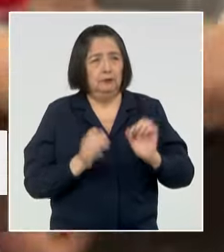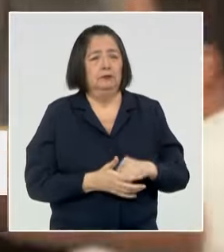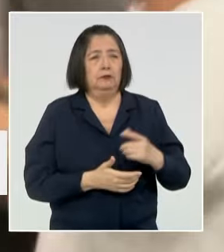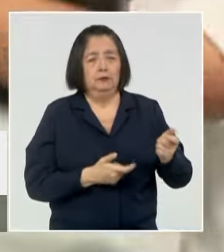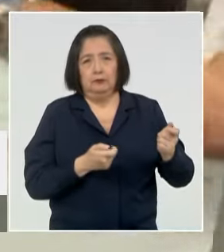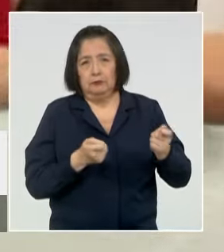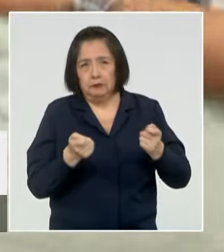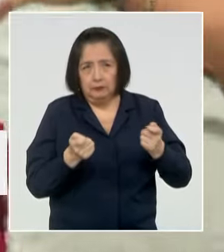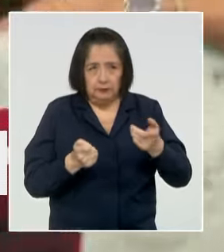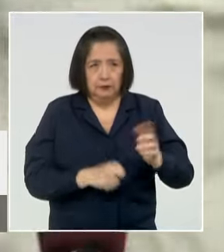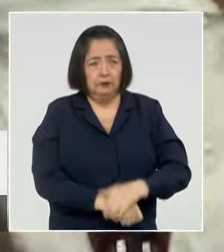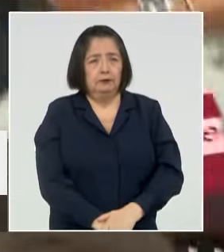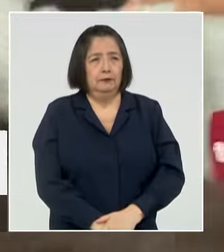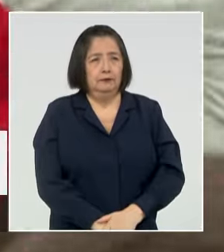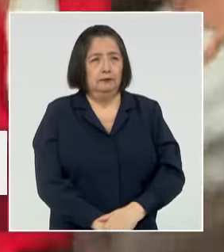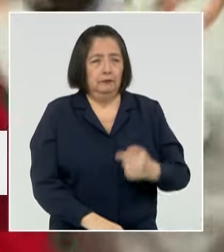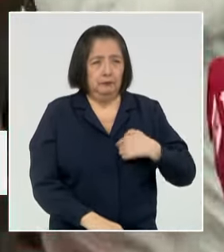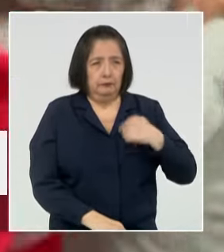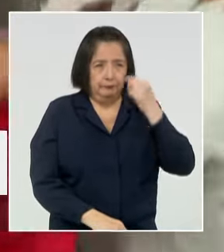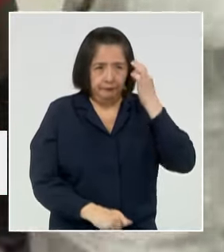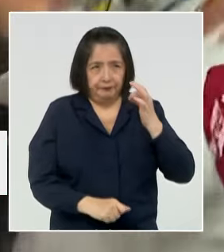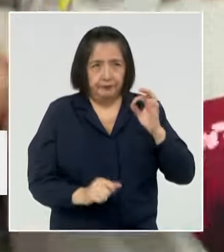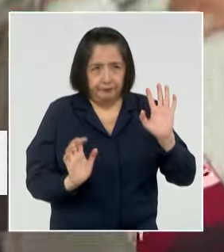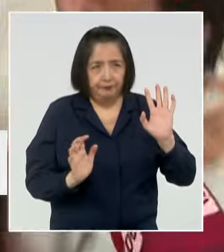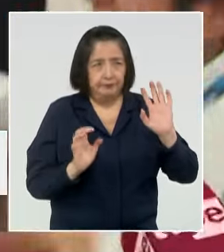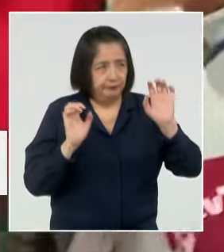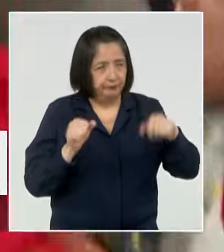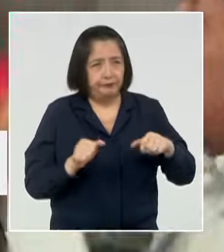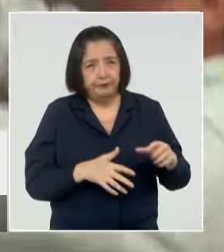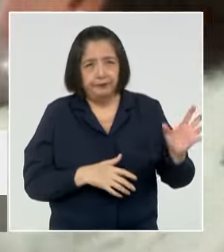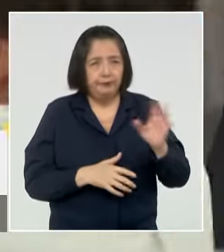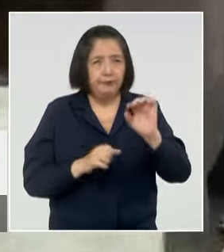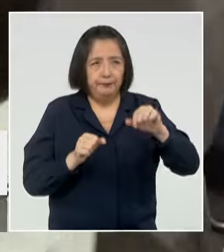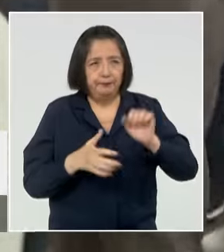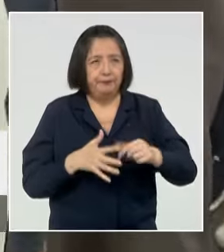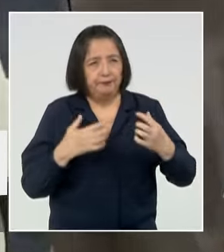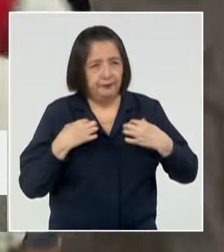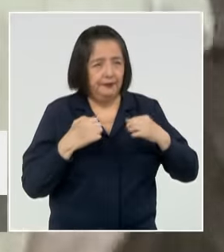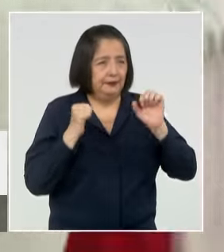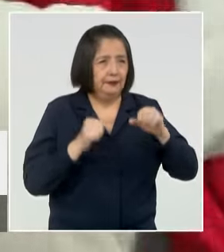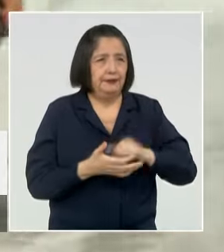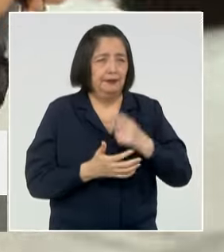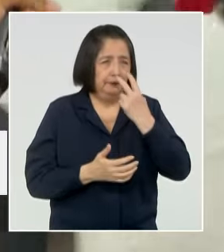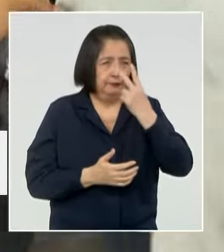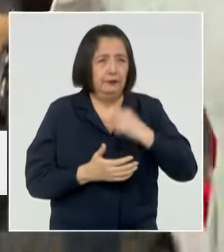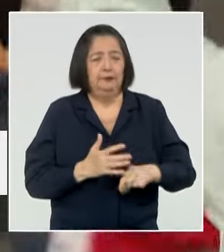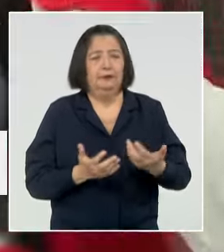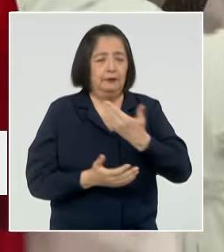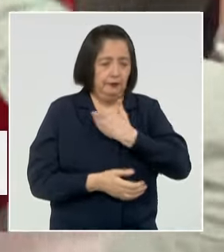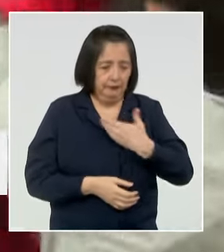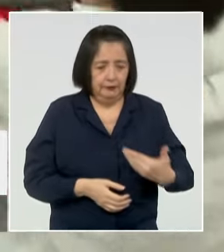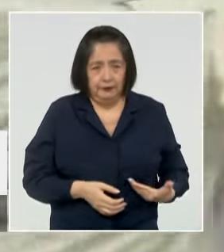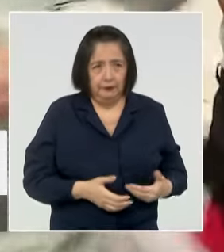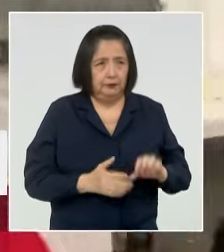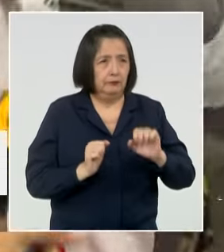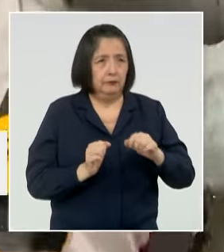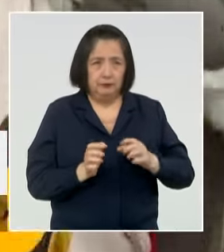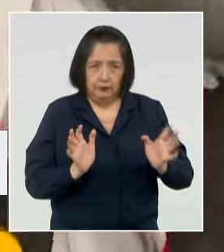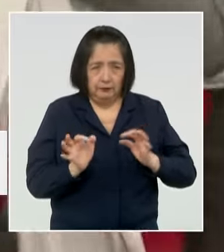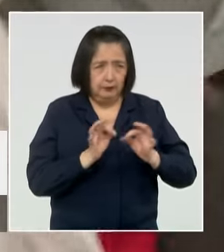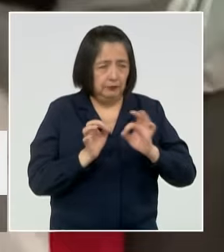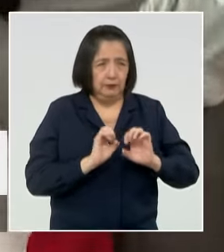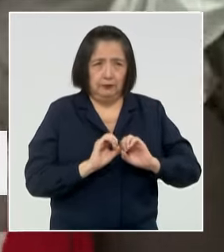rector. Entonces, creo que estamos todos puestos con la camiseta. Ya hemos visto a la presidenta dar un mensaje pulcro,